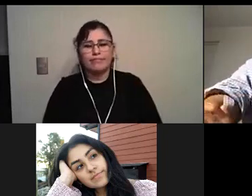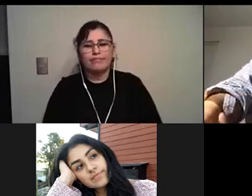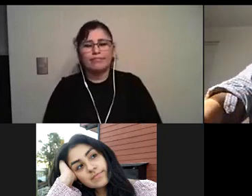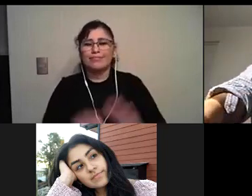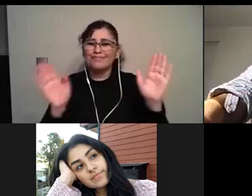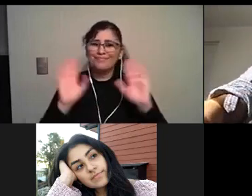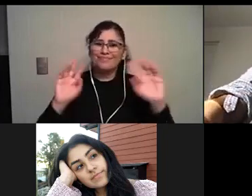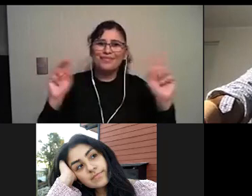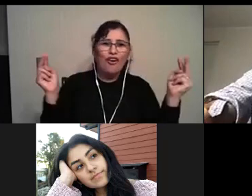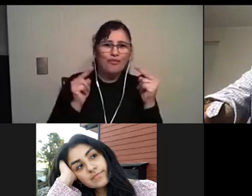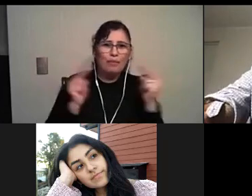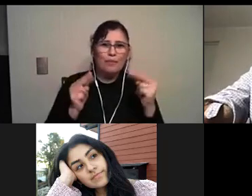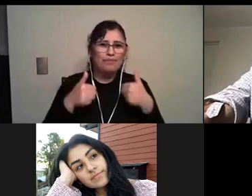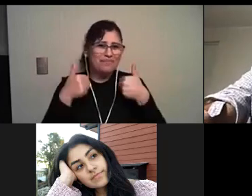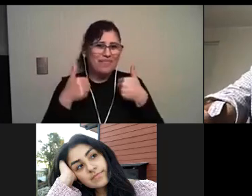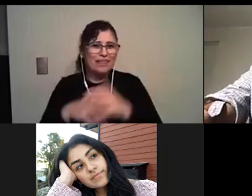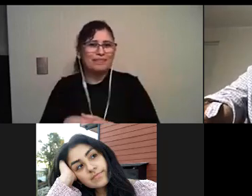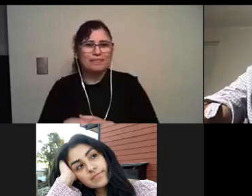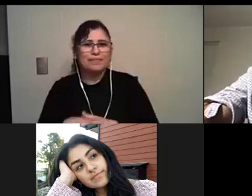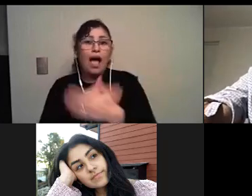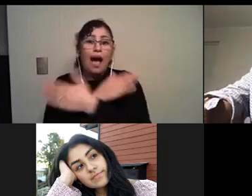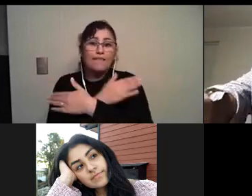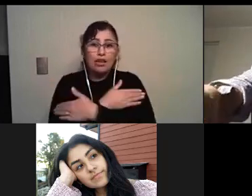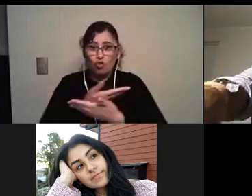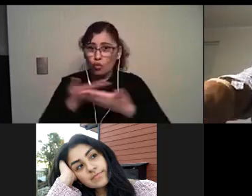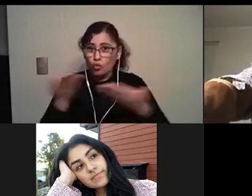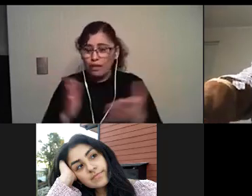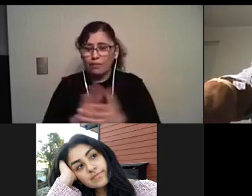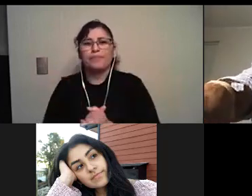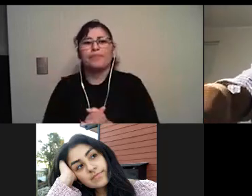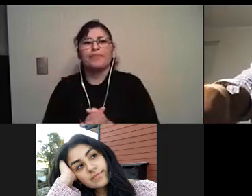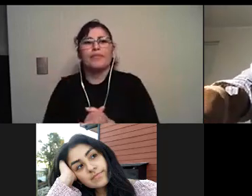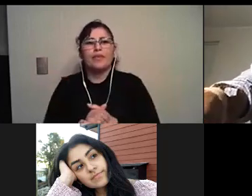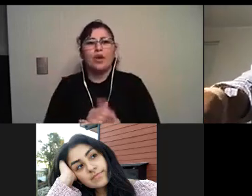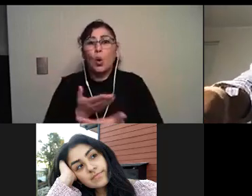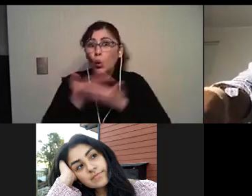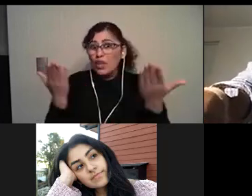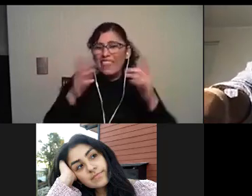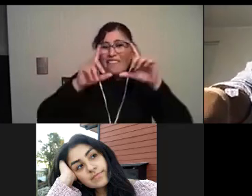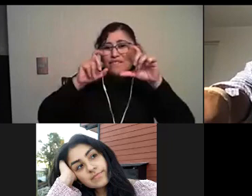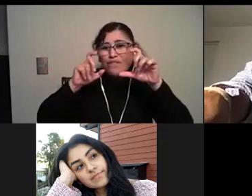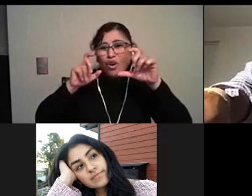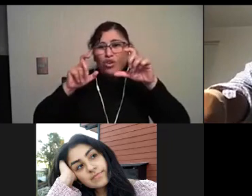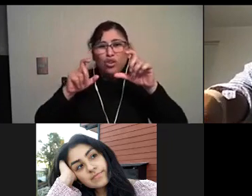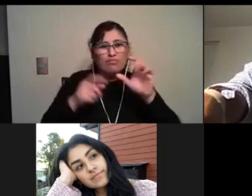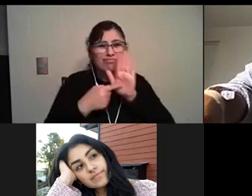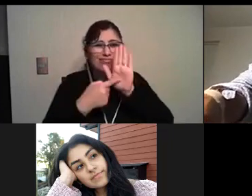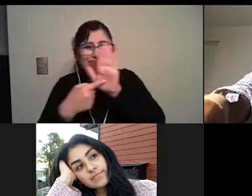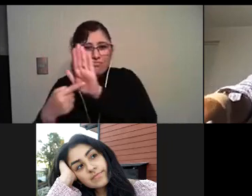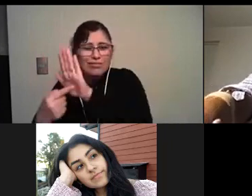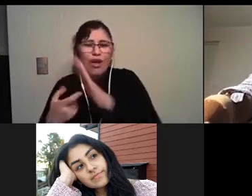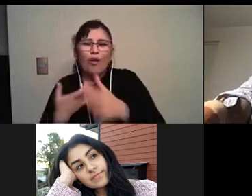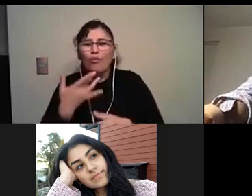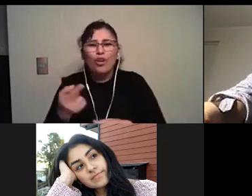Nos vemos, que vemos. esté muy bien, un abrazo para ustedes. Y lo último, traten de colocar algunas fotos suyas, por lo menos para poder reconocerlo o reconocerlo,